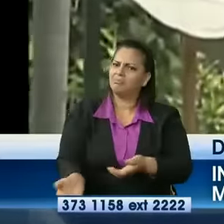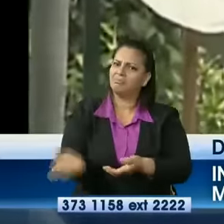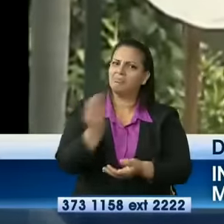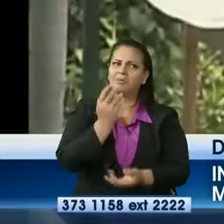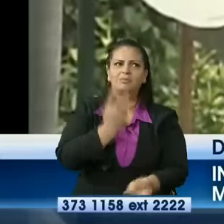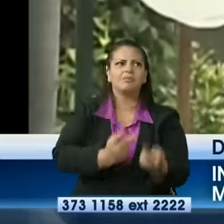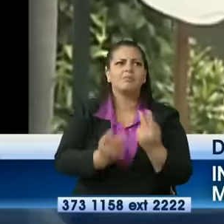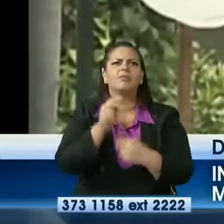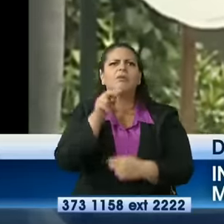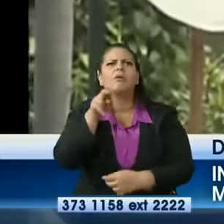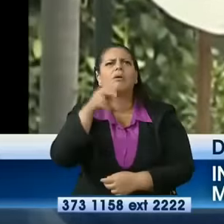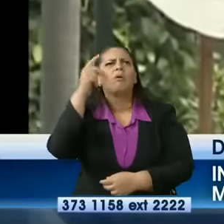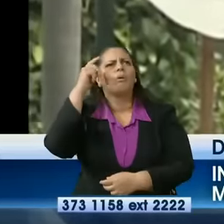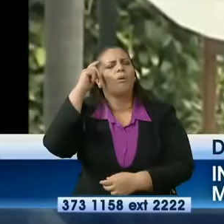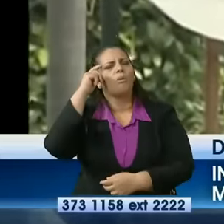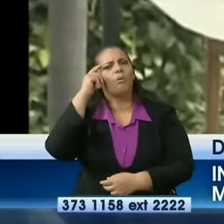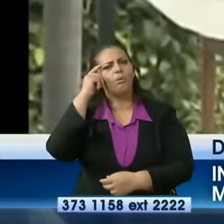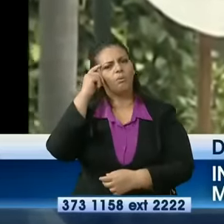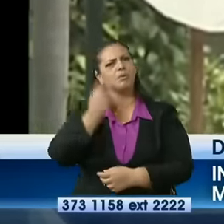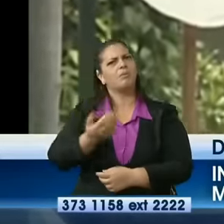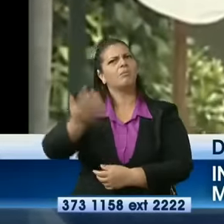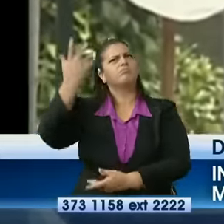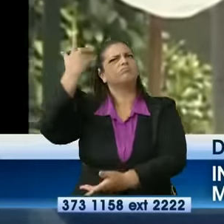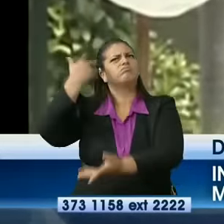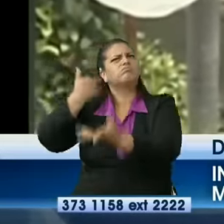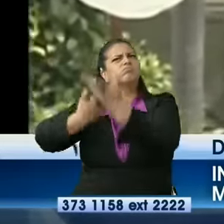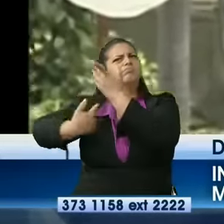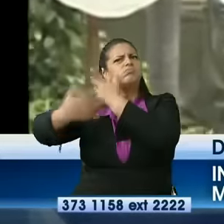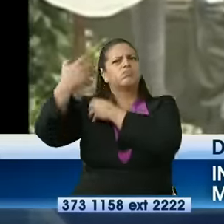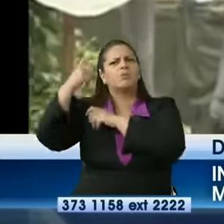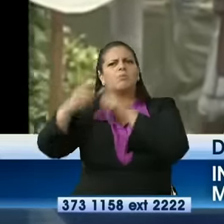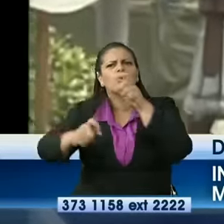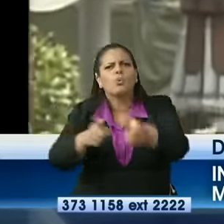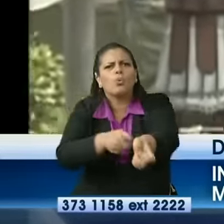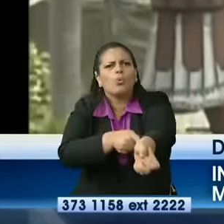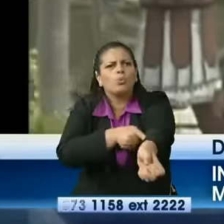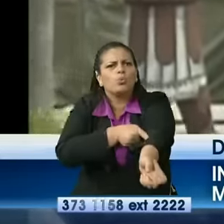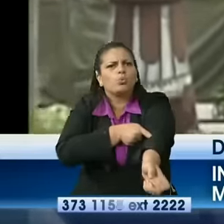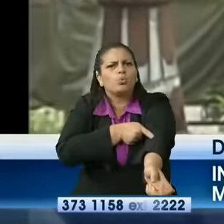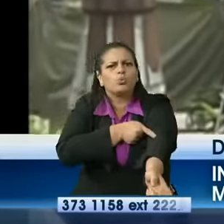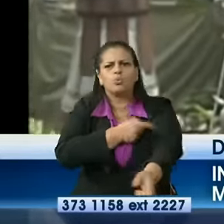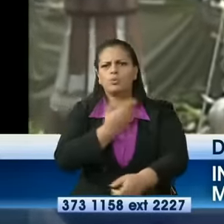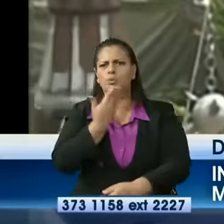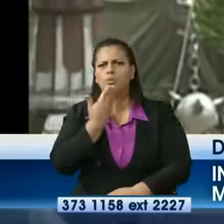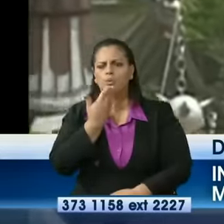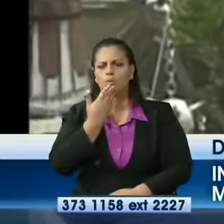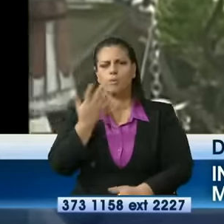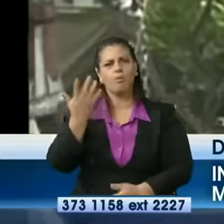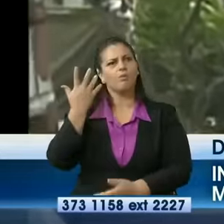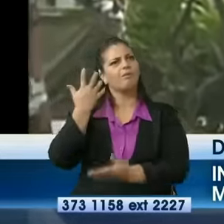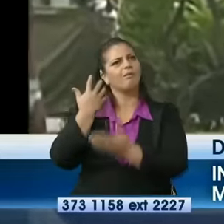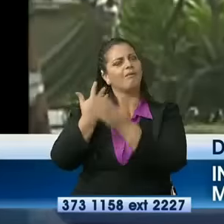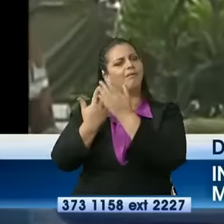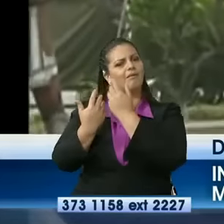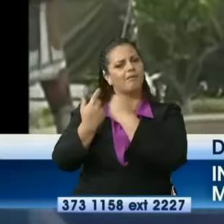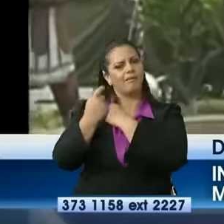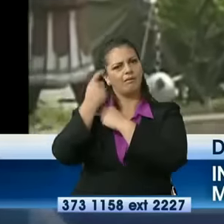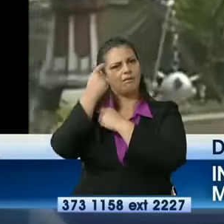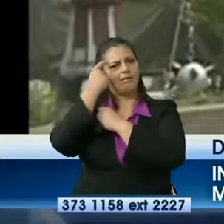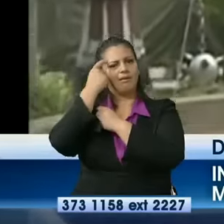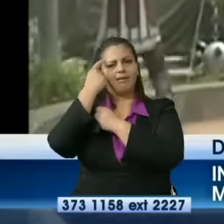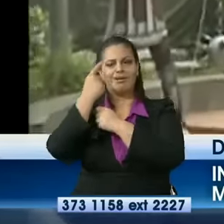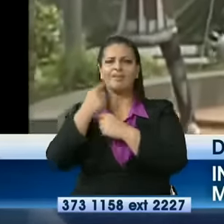fin, la muestra también es sobre las costumbres de aquella época, la historia, esas historias mágicas que